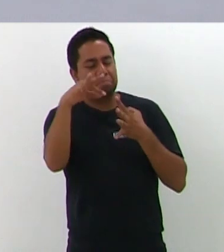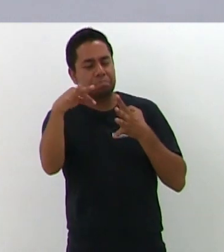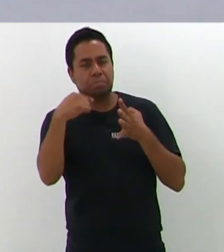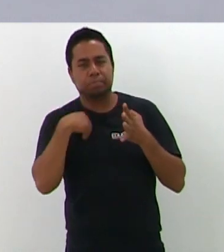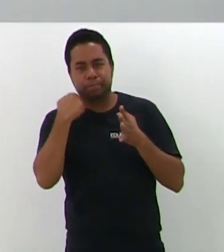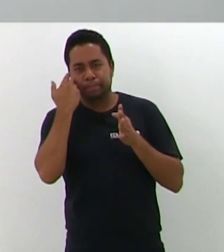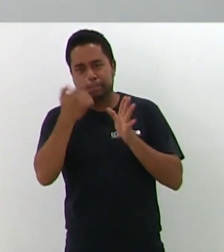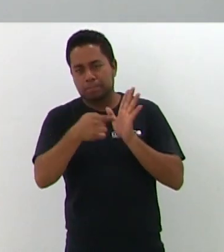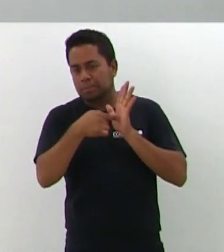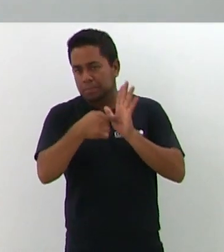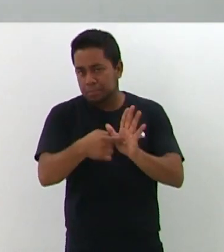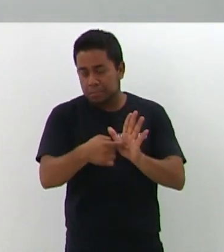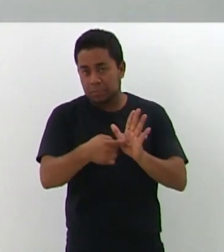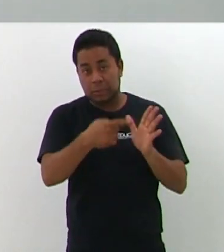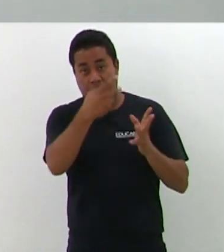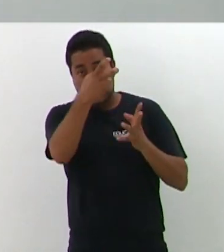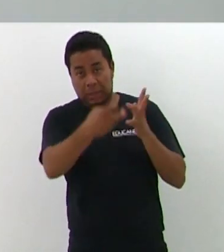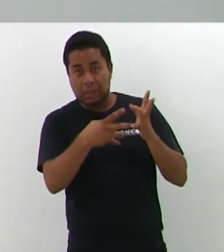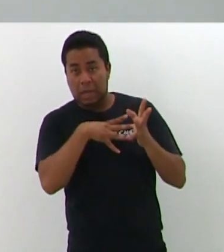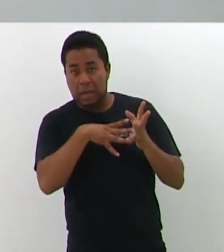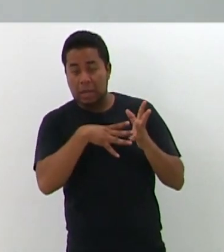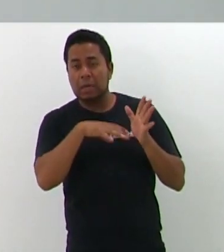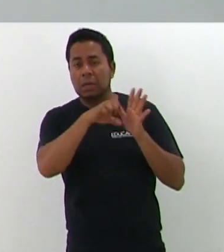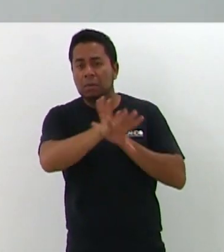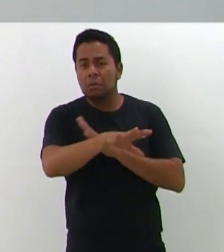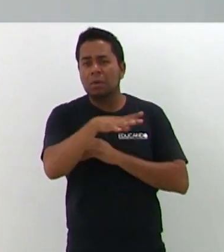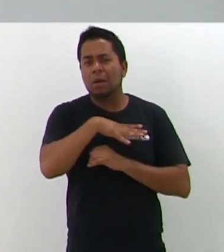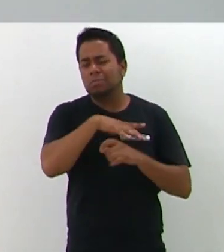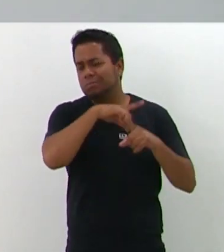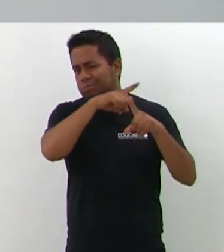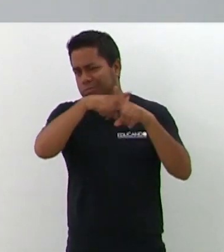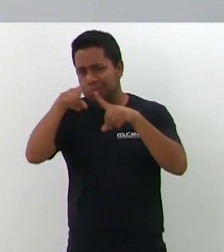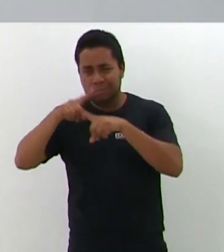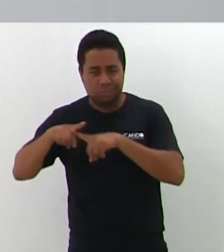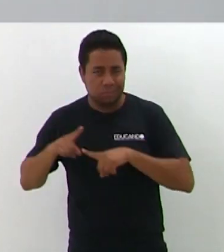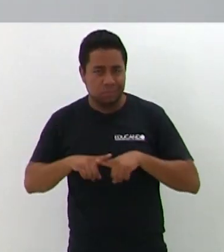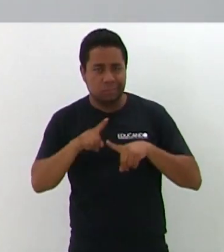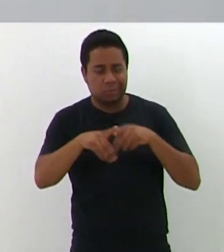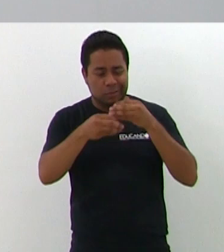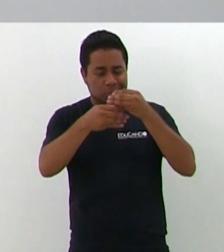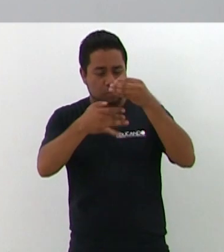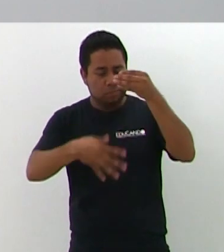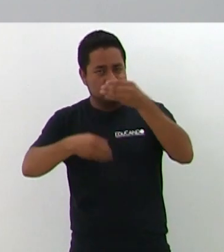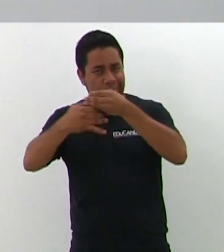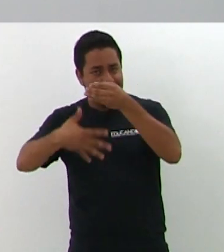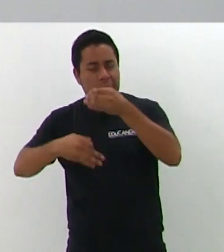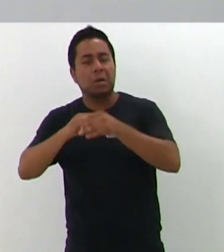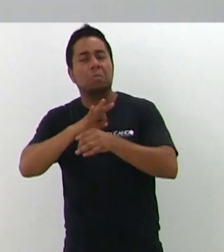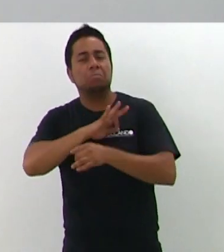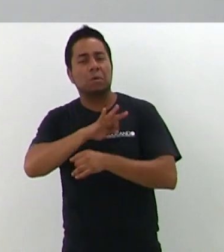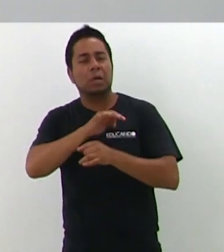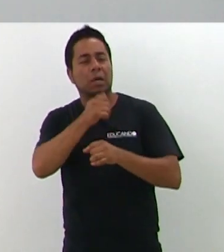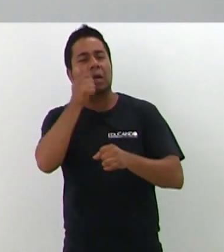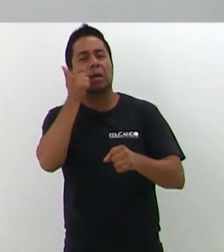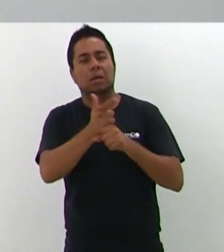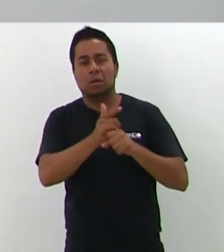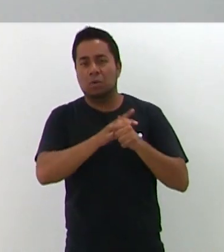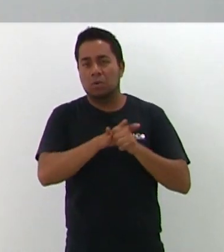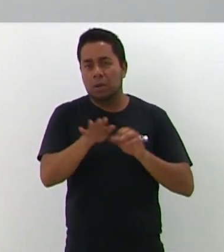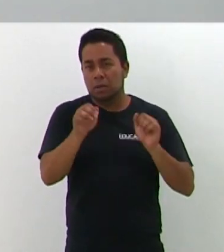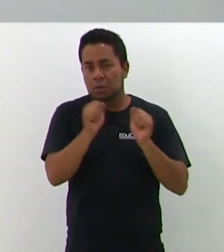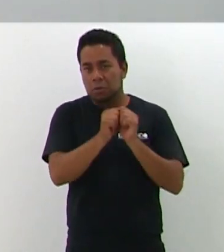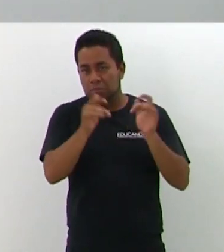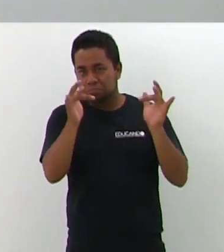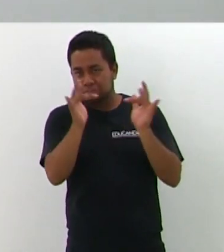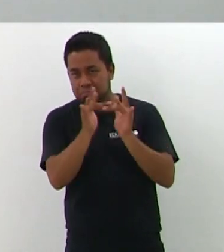ejemplos, como estos ejemplos tenemos muchos otros que nos permiten reconocer